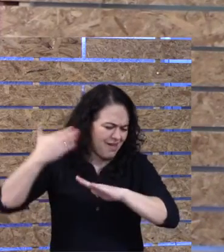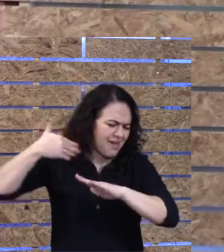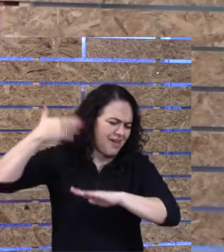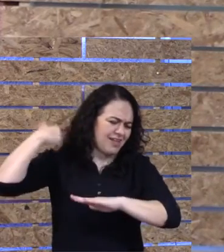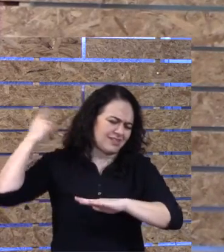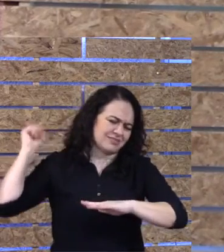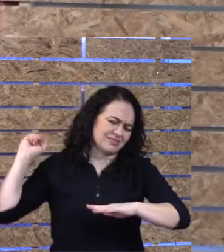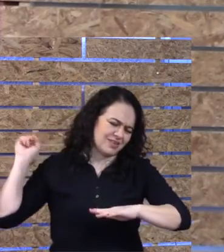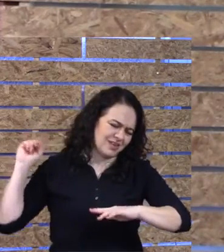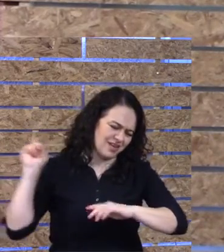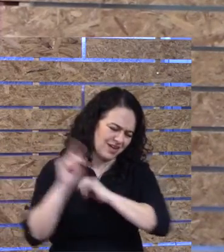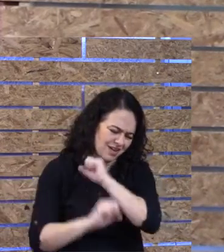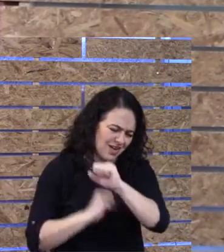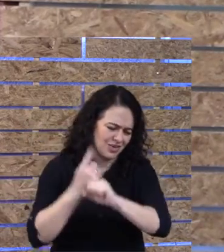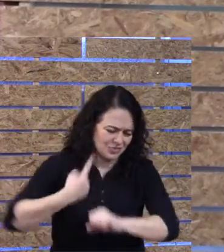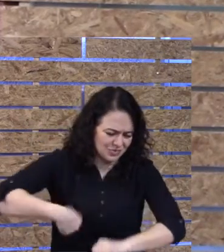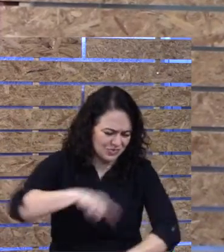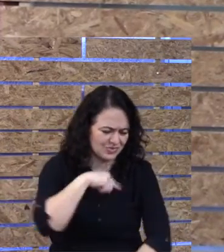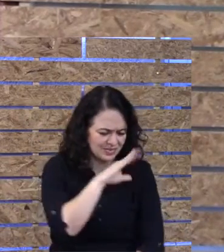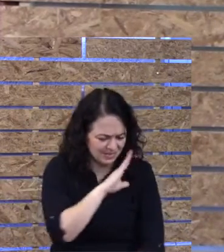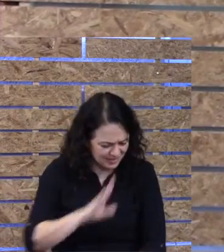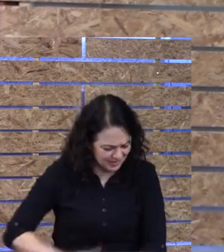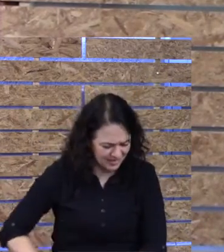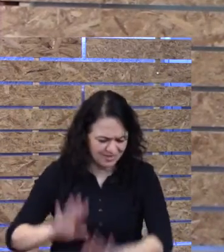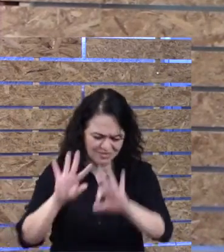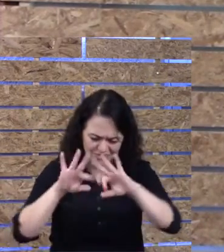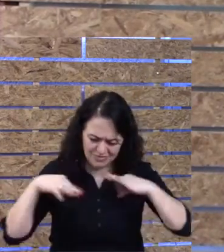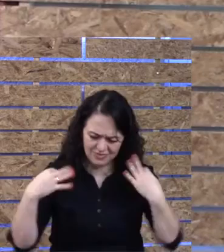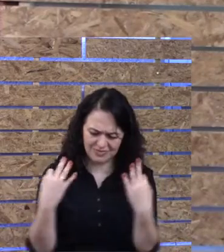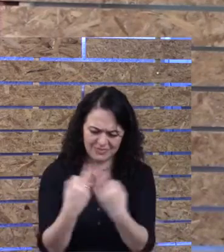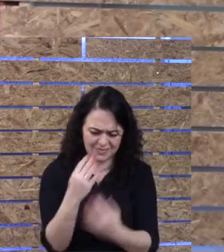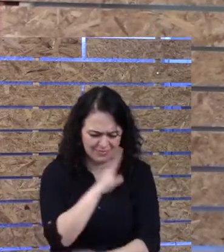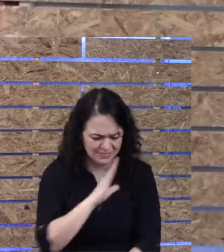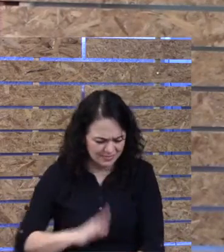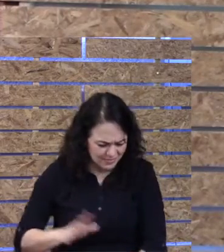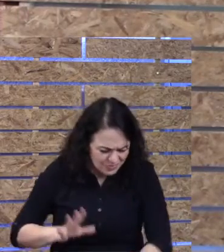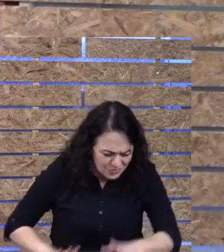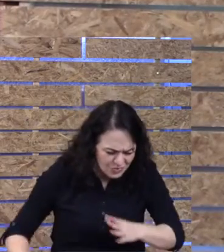décadas a creyentes y a familias cristianas.